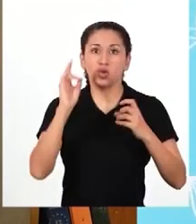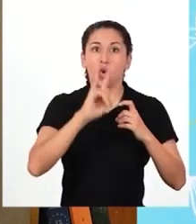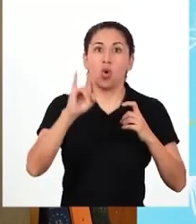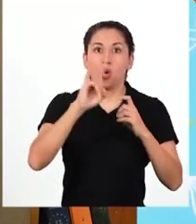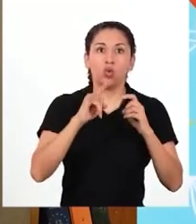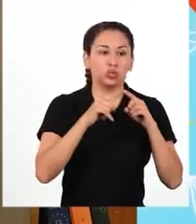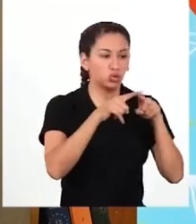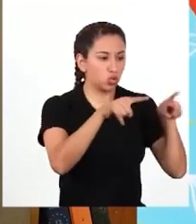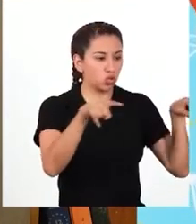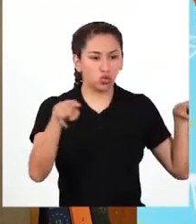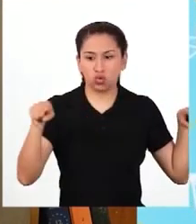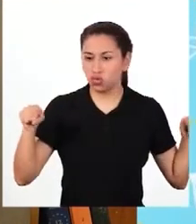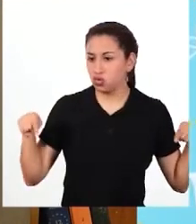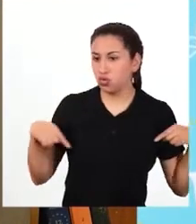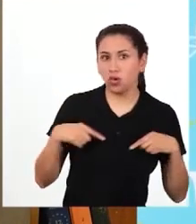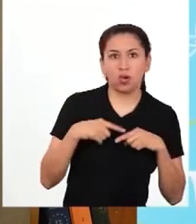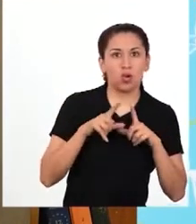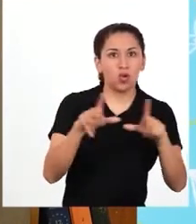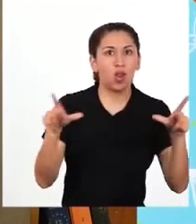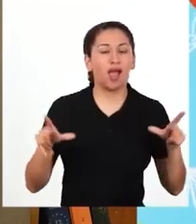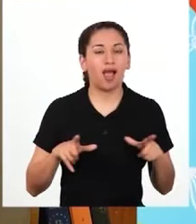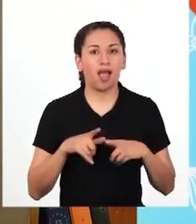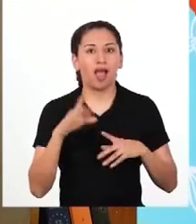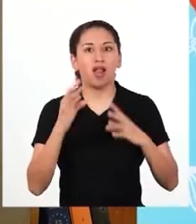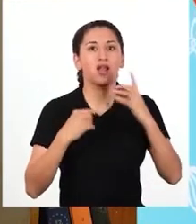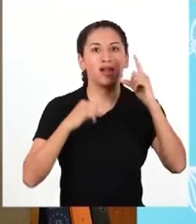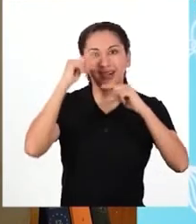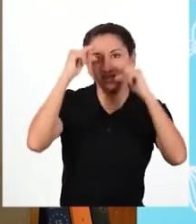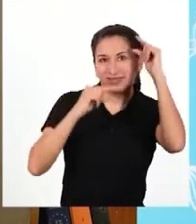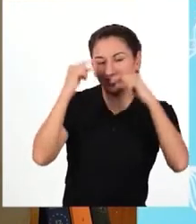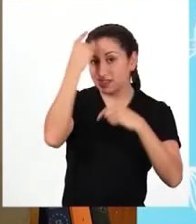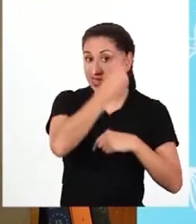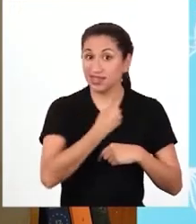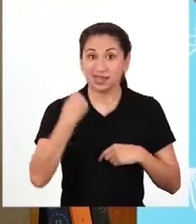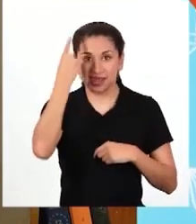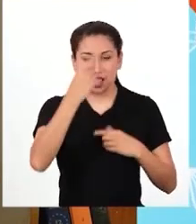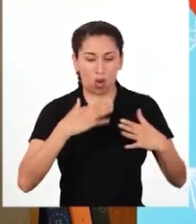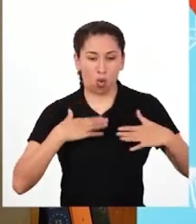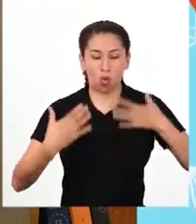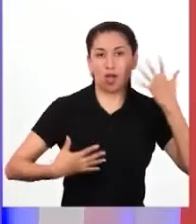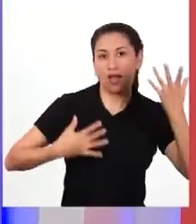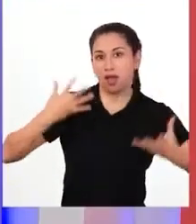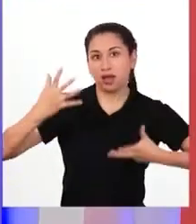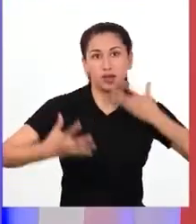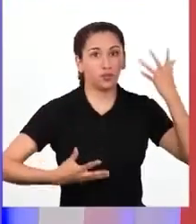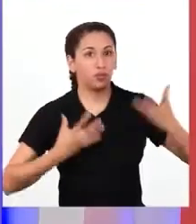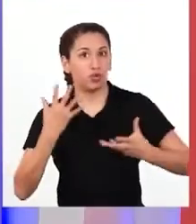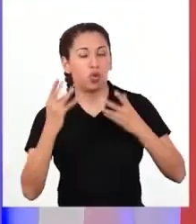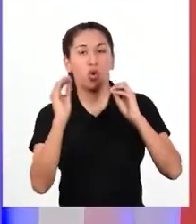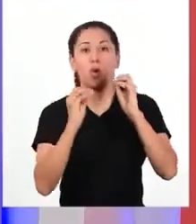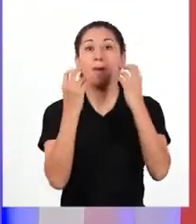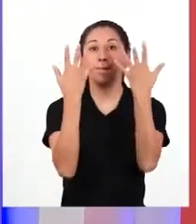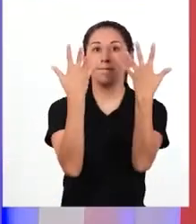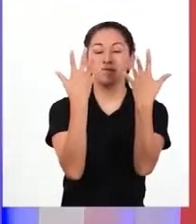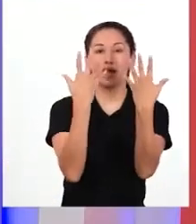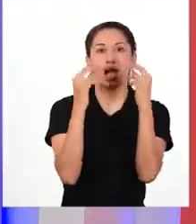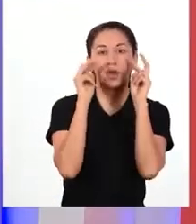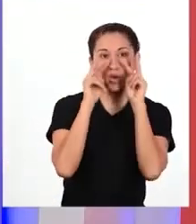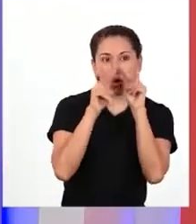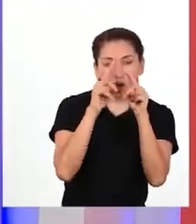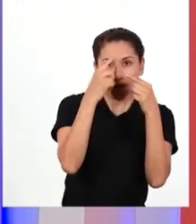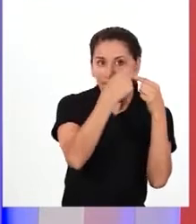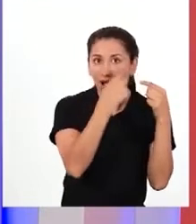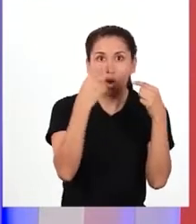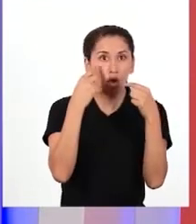gestos corporales y faciales, la mirada y los movimientos de las manos. Los gestos corporales